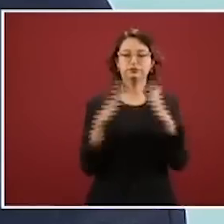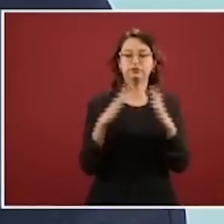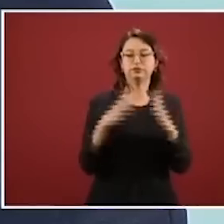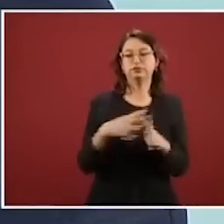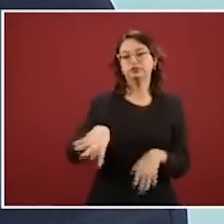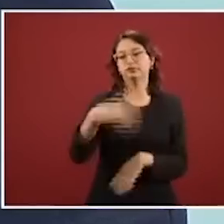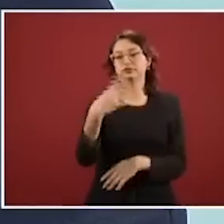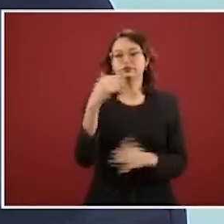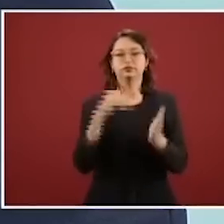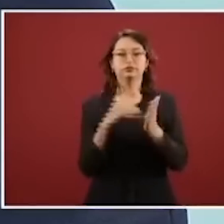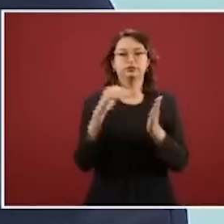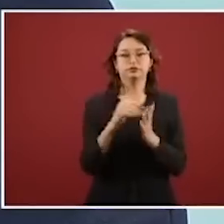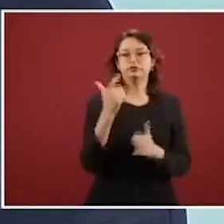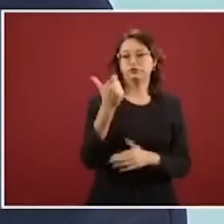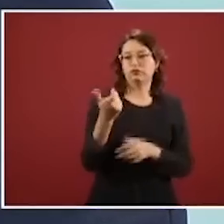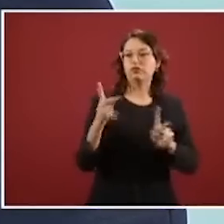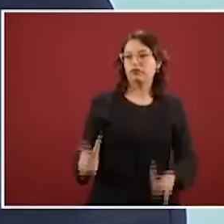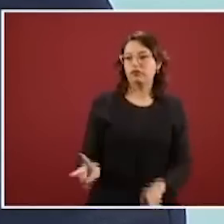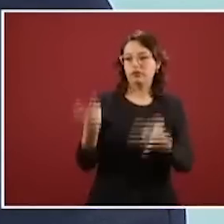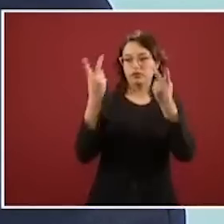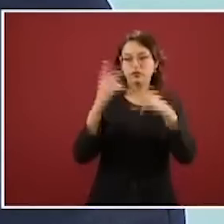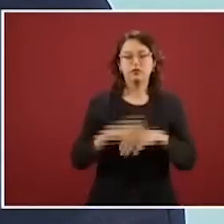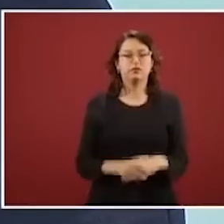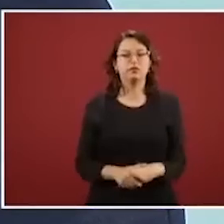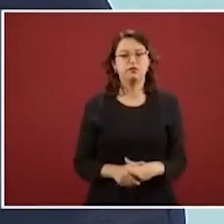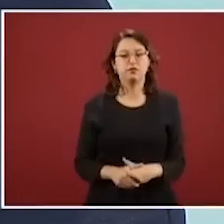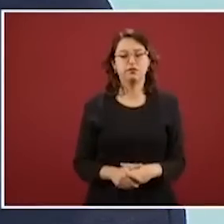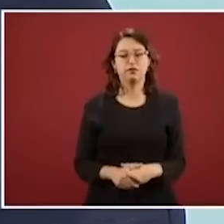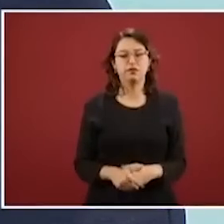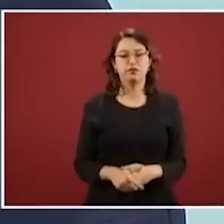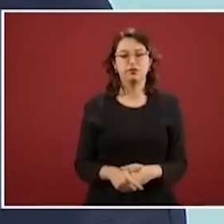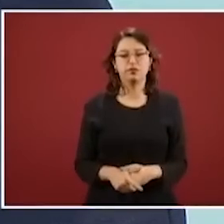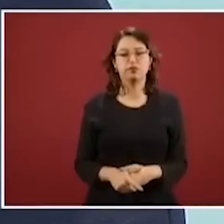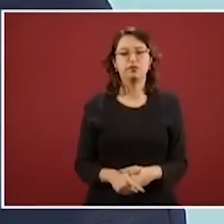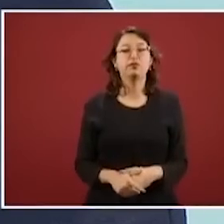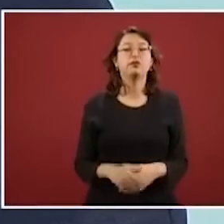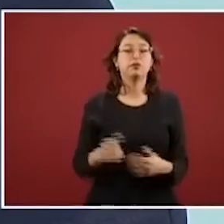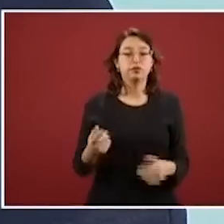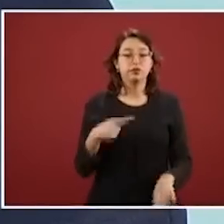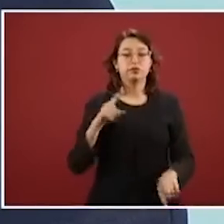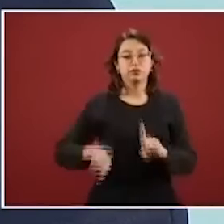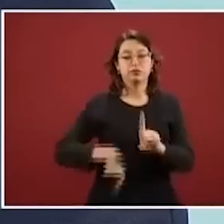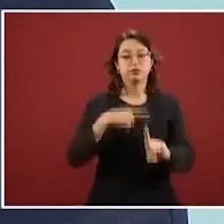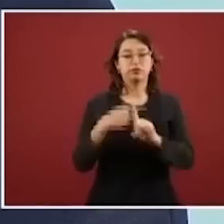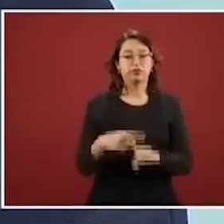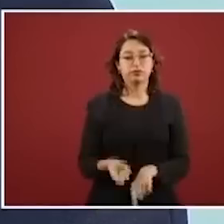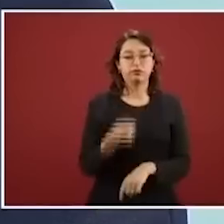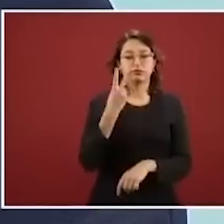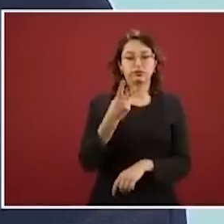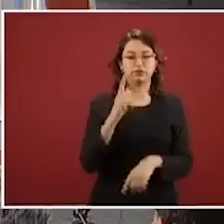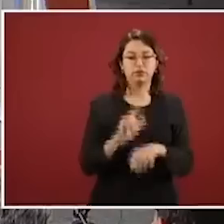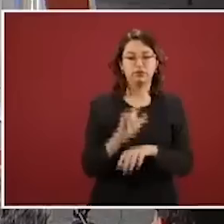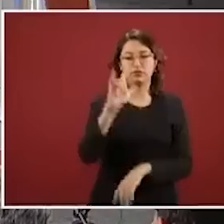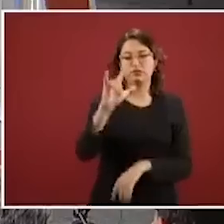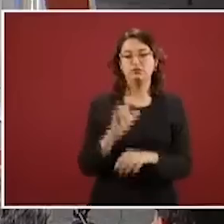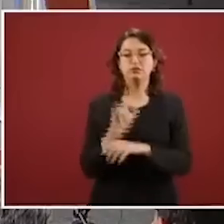de pesos. Si a esto le sumamos a dos aeronaves que los gobiernos de los estados